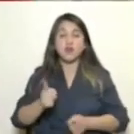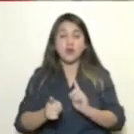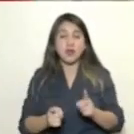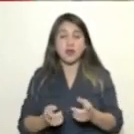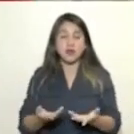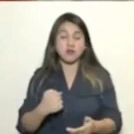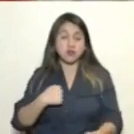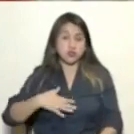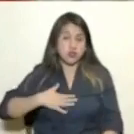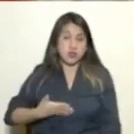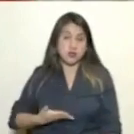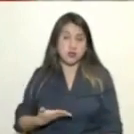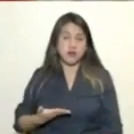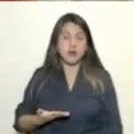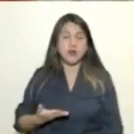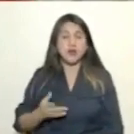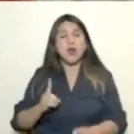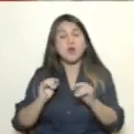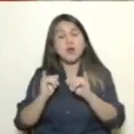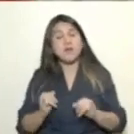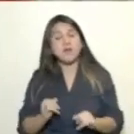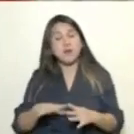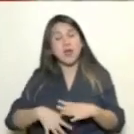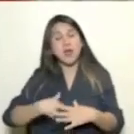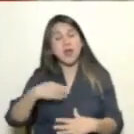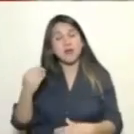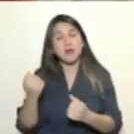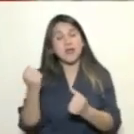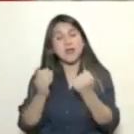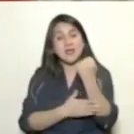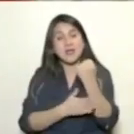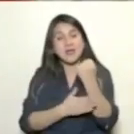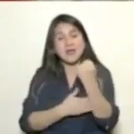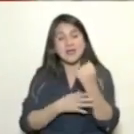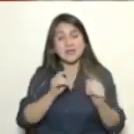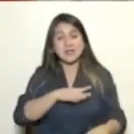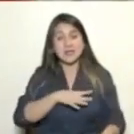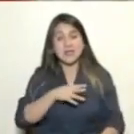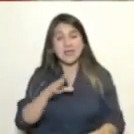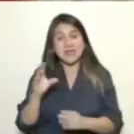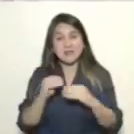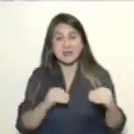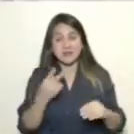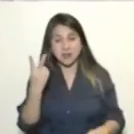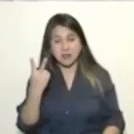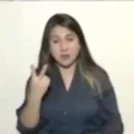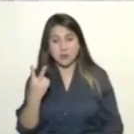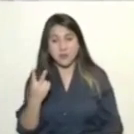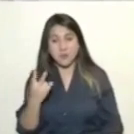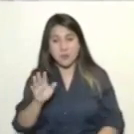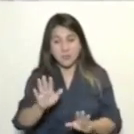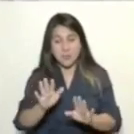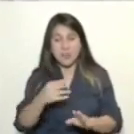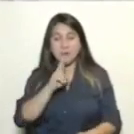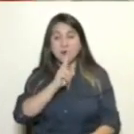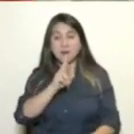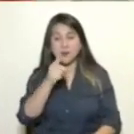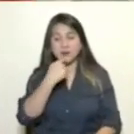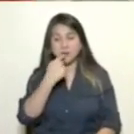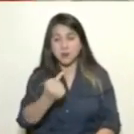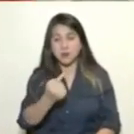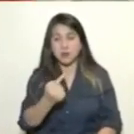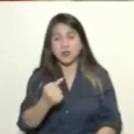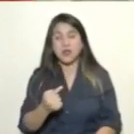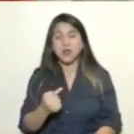Don Ricardo, pero de alguna manera en el alma de la izquierda chilena hay dos almas. Se ha hablado los autoflagelantes y